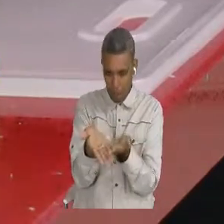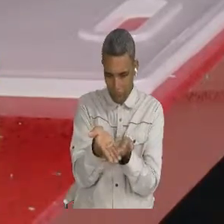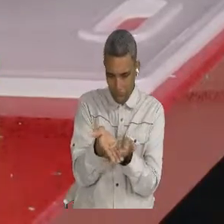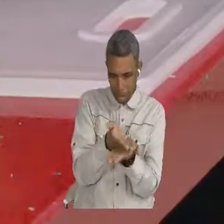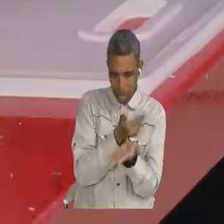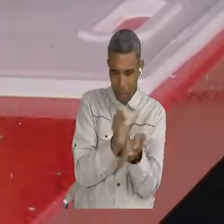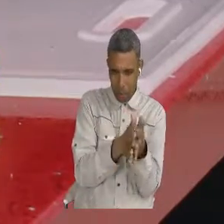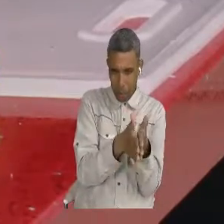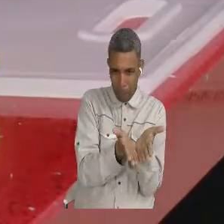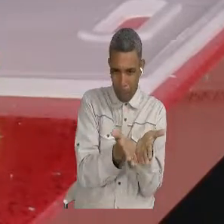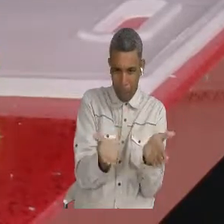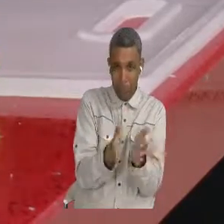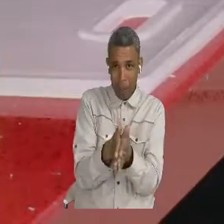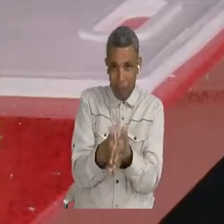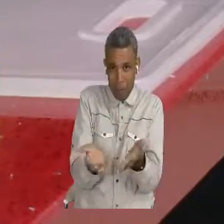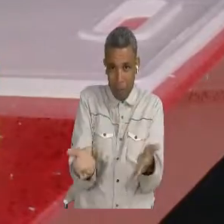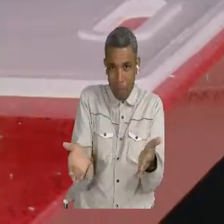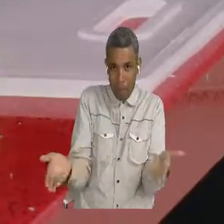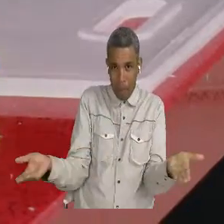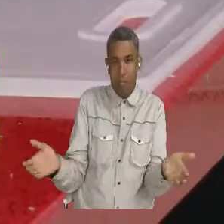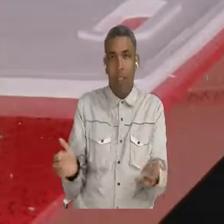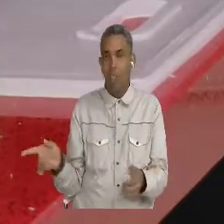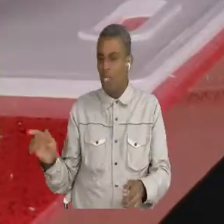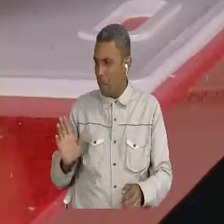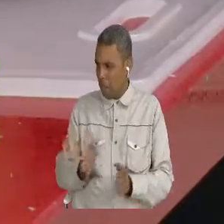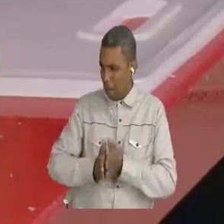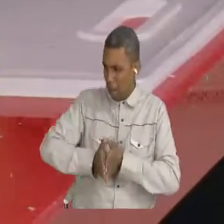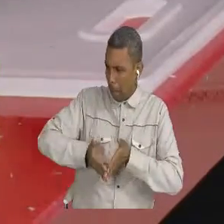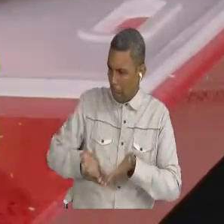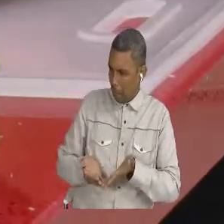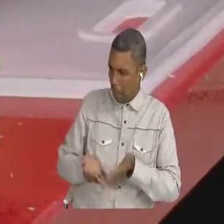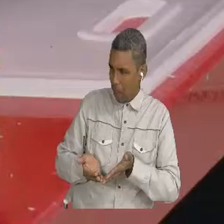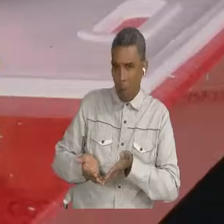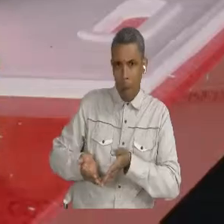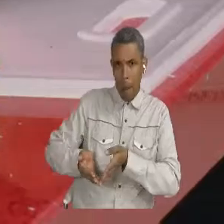Así. Si se parte, no hay problema, no se preocupe porque eso pasa.